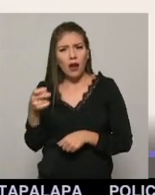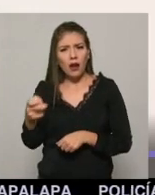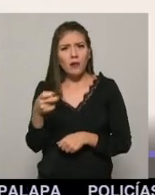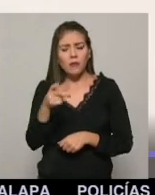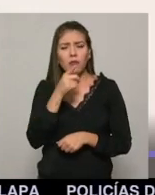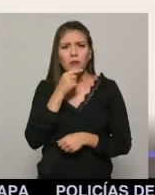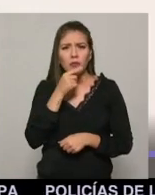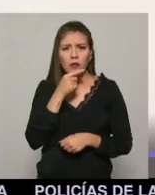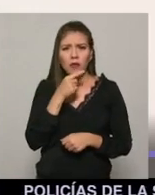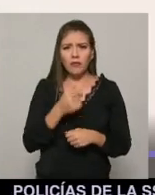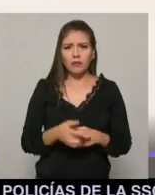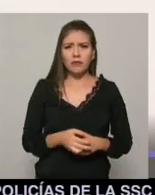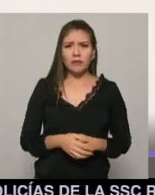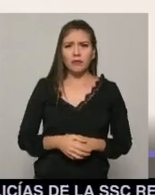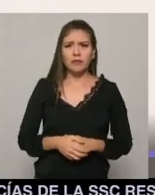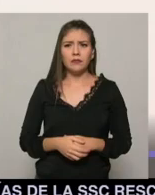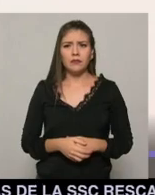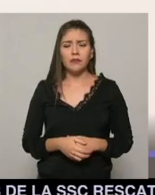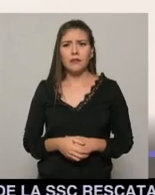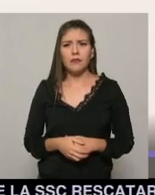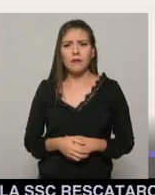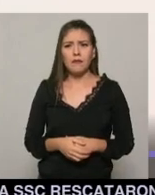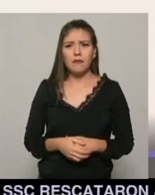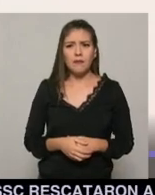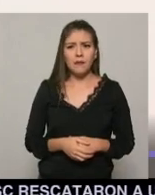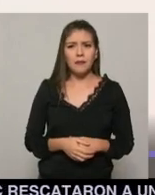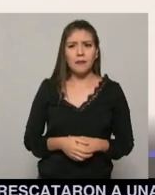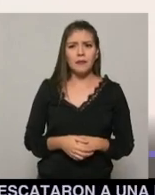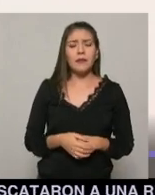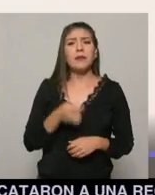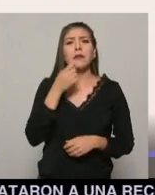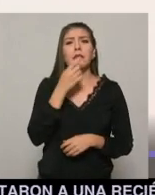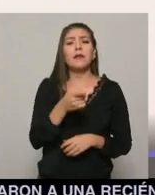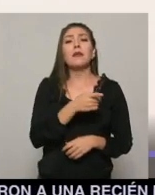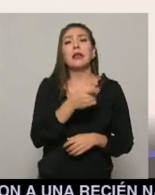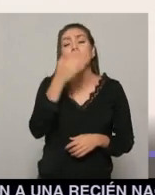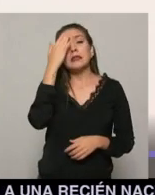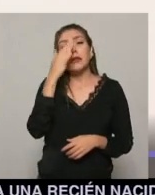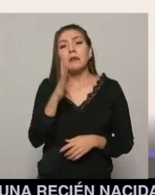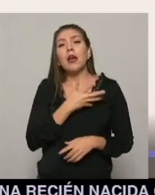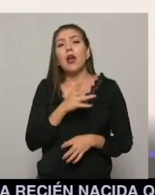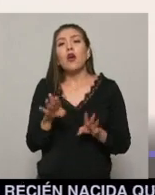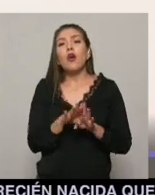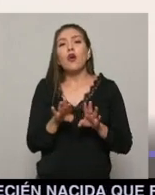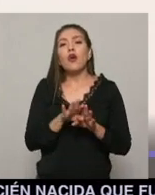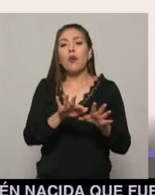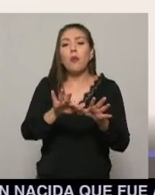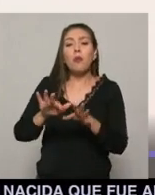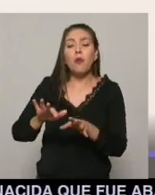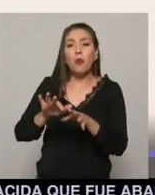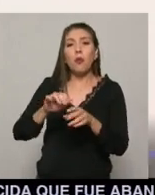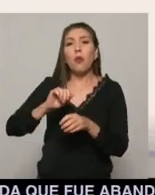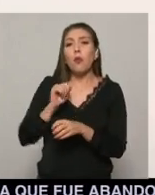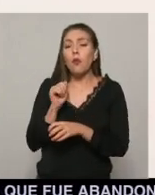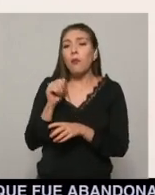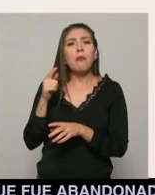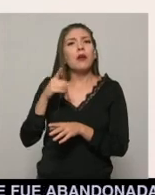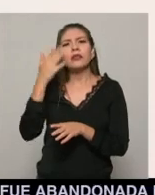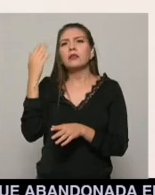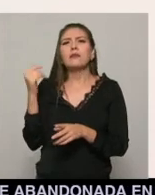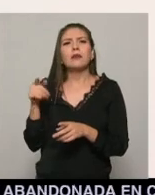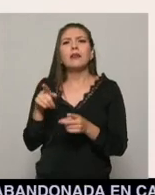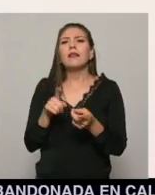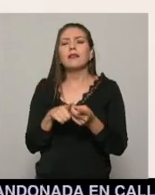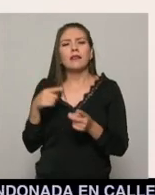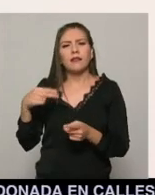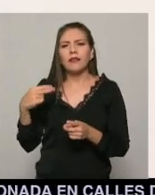están, entendemos, o por los medios de comunicación, en resguardo, es decir, acuartelados, sin tener una identificación, cuando incluso en la